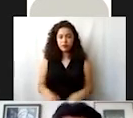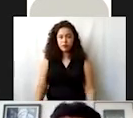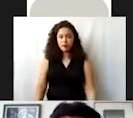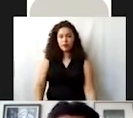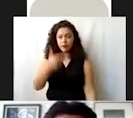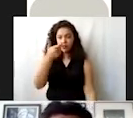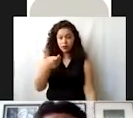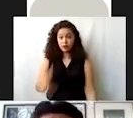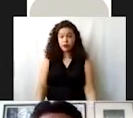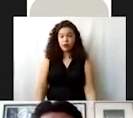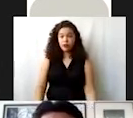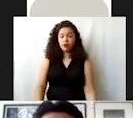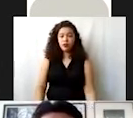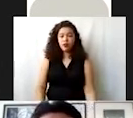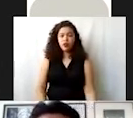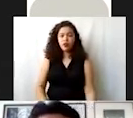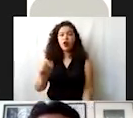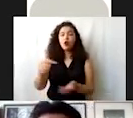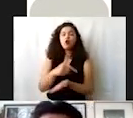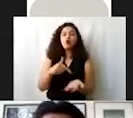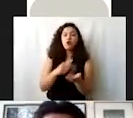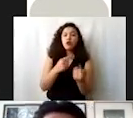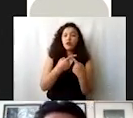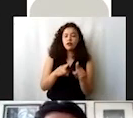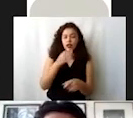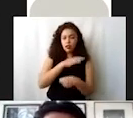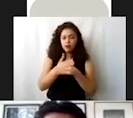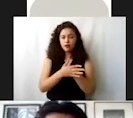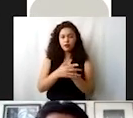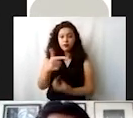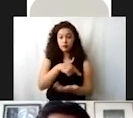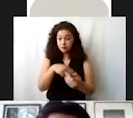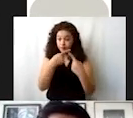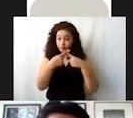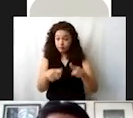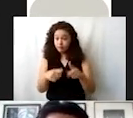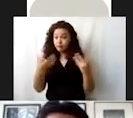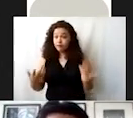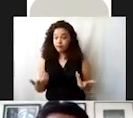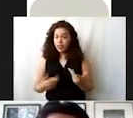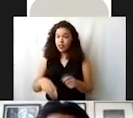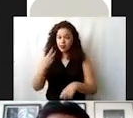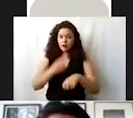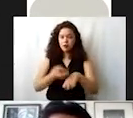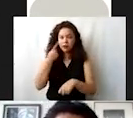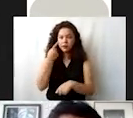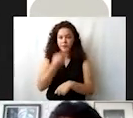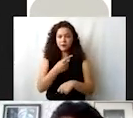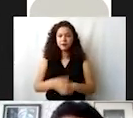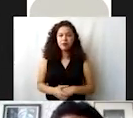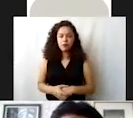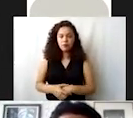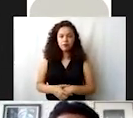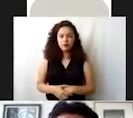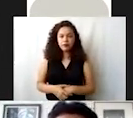O que señalemos un lugar distinto. Oye, pues el señalar un lugar distinto, estas son las multas, ¿no? O sea, pues